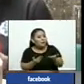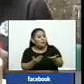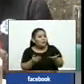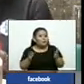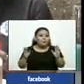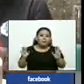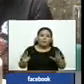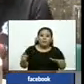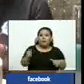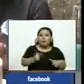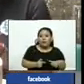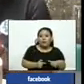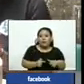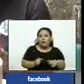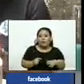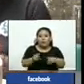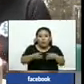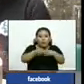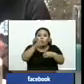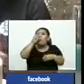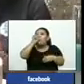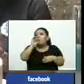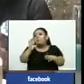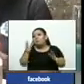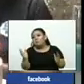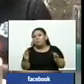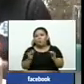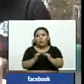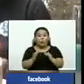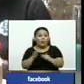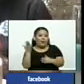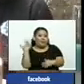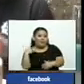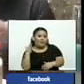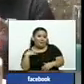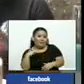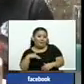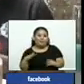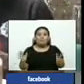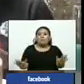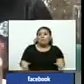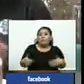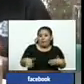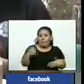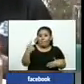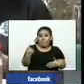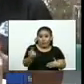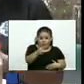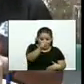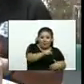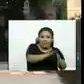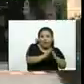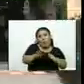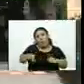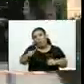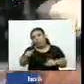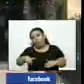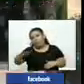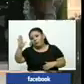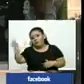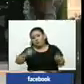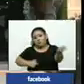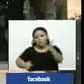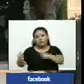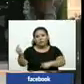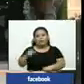solo venir a tomar una bebida, sino que te ofrece experiencia, tanto para el local como para el turista.